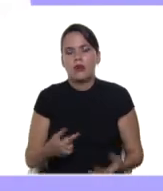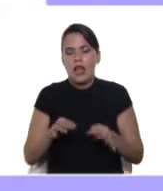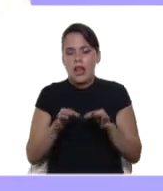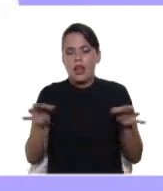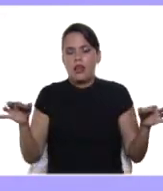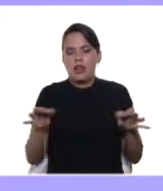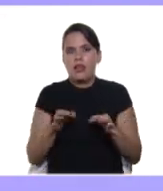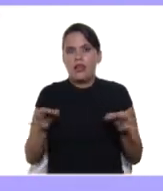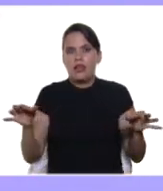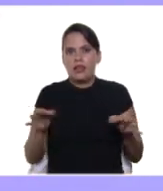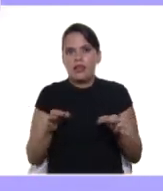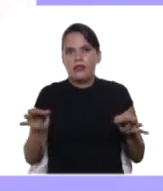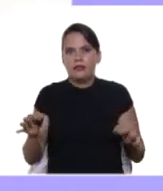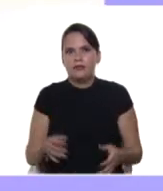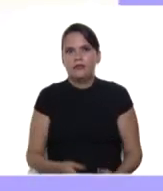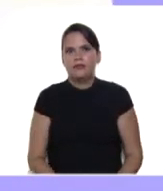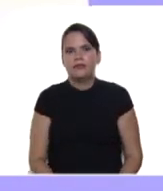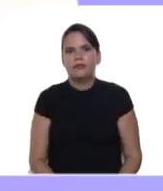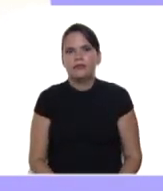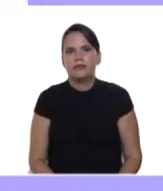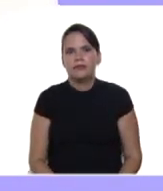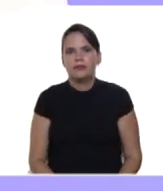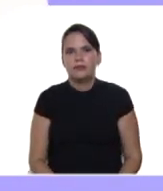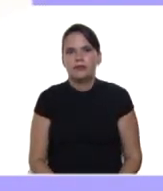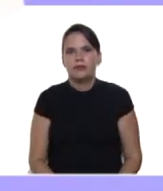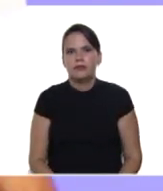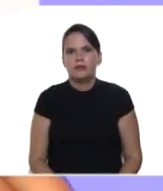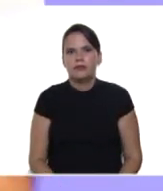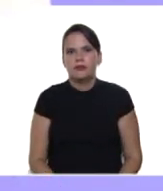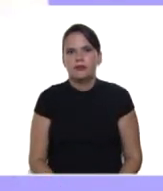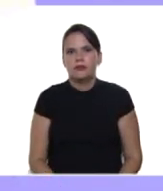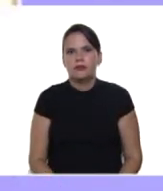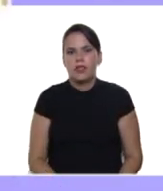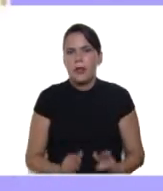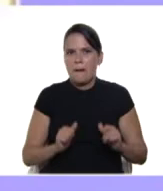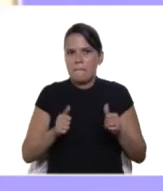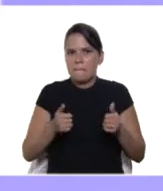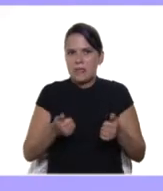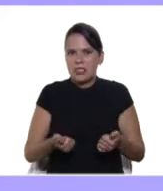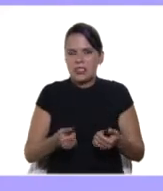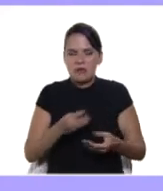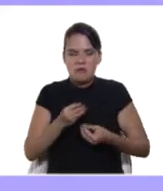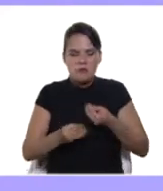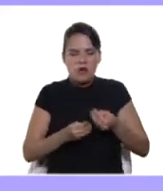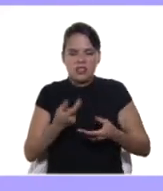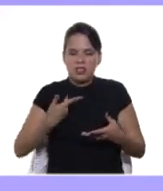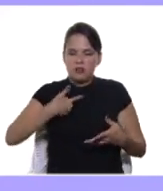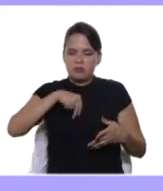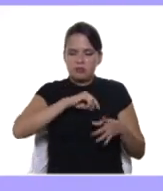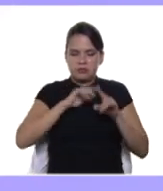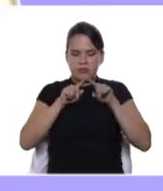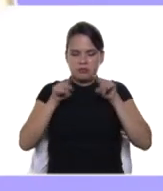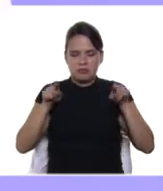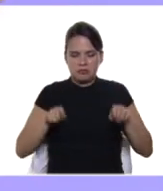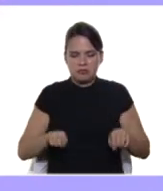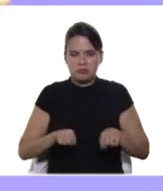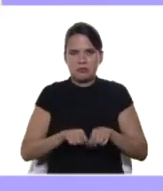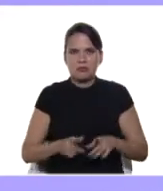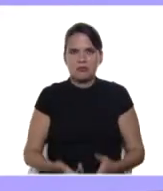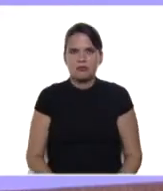ligas o gomas elásticas y comenzamos a armar nuestro cuadrado.